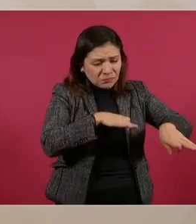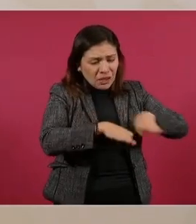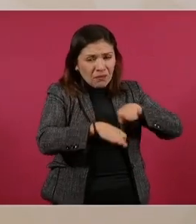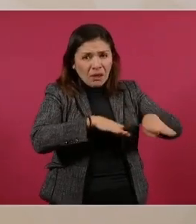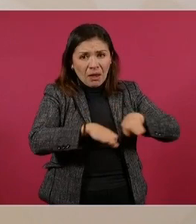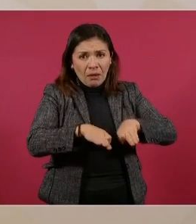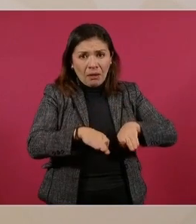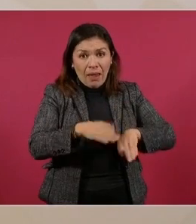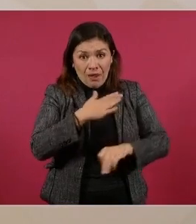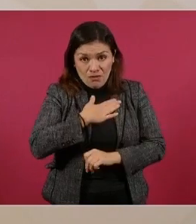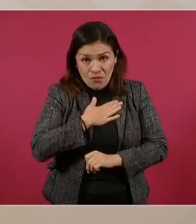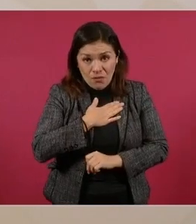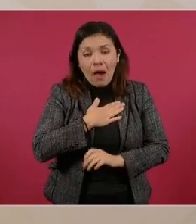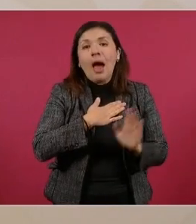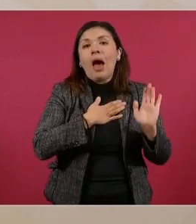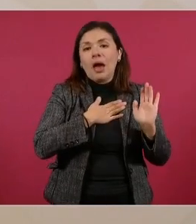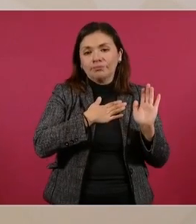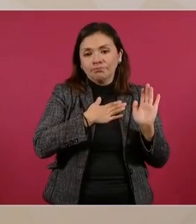oficina